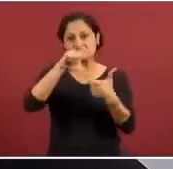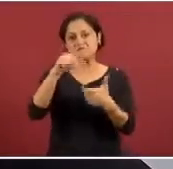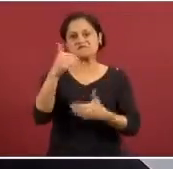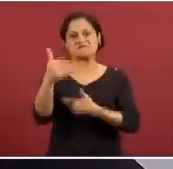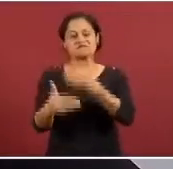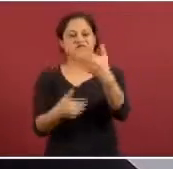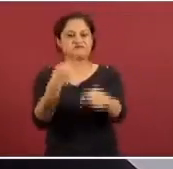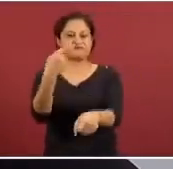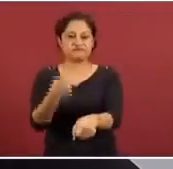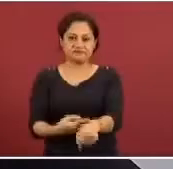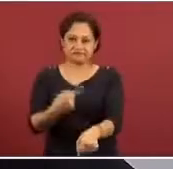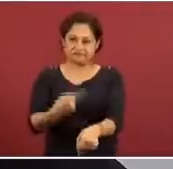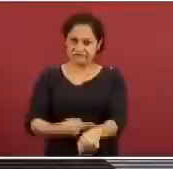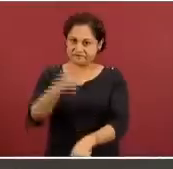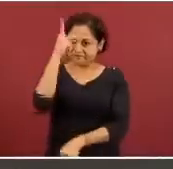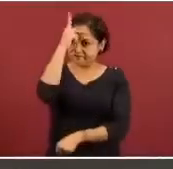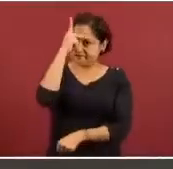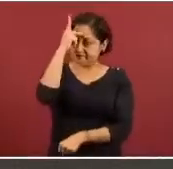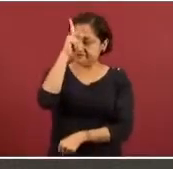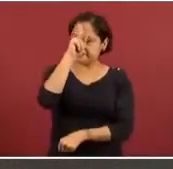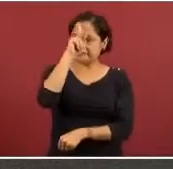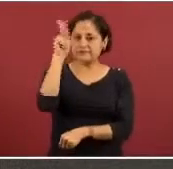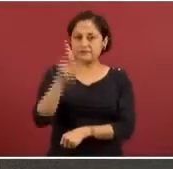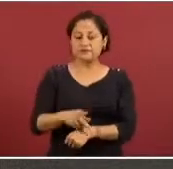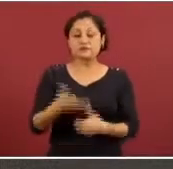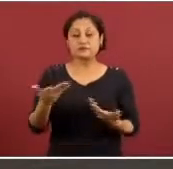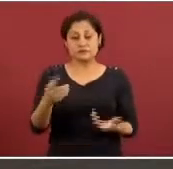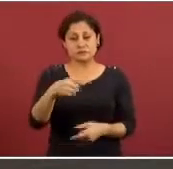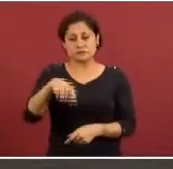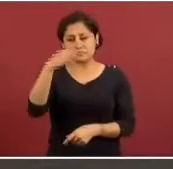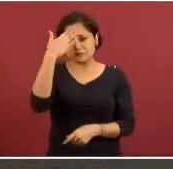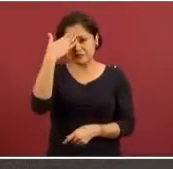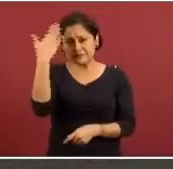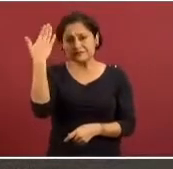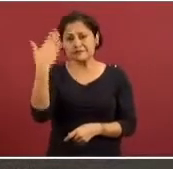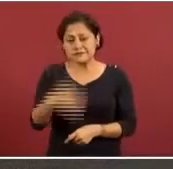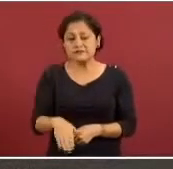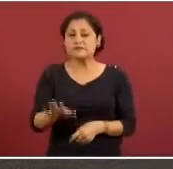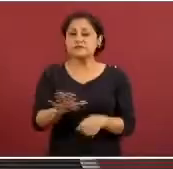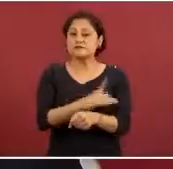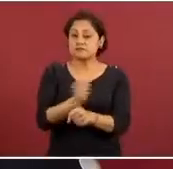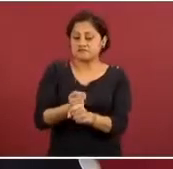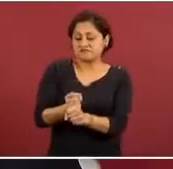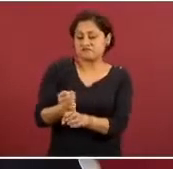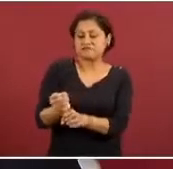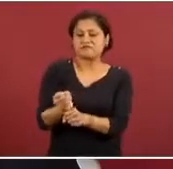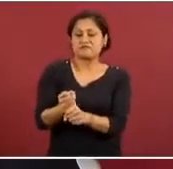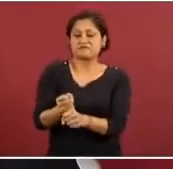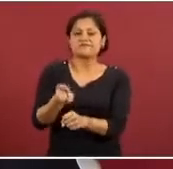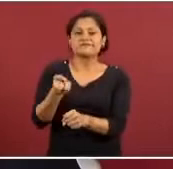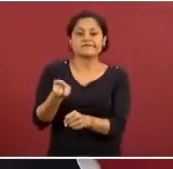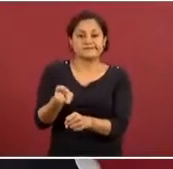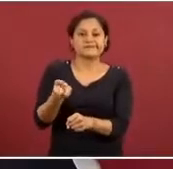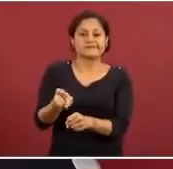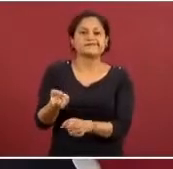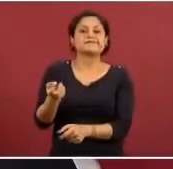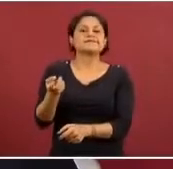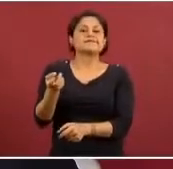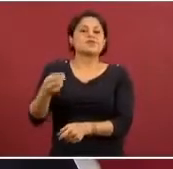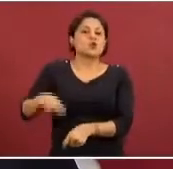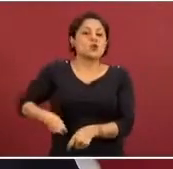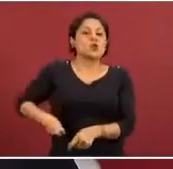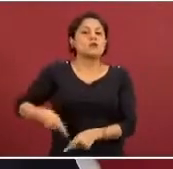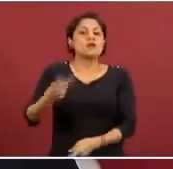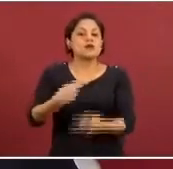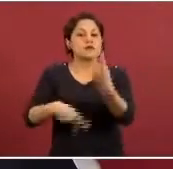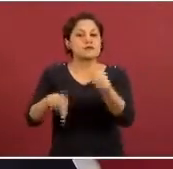El punto es que esto es algo muy reconocido, la violencia se convierte en un factor para desarrollar sobre todo trastornos afectivos como